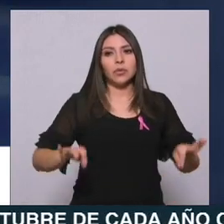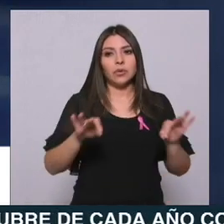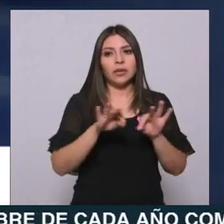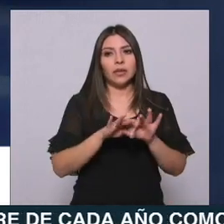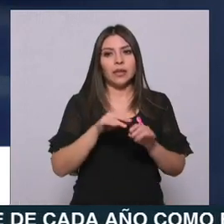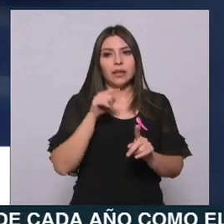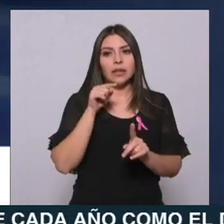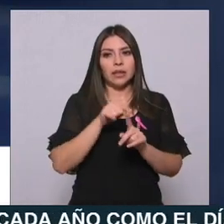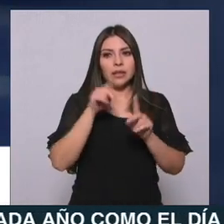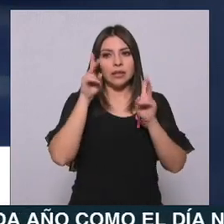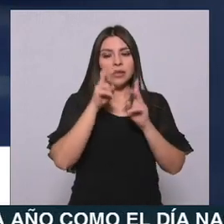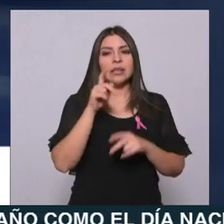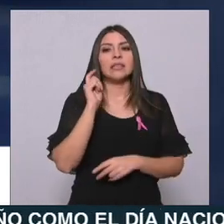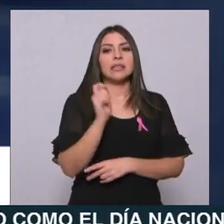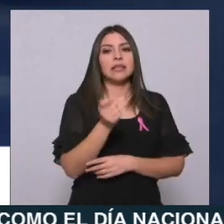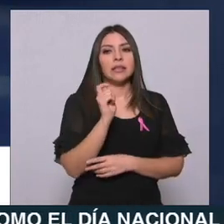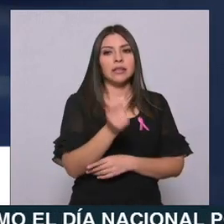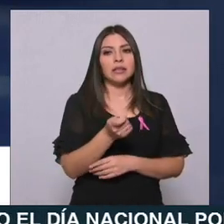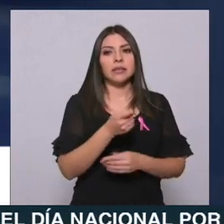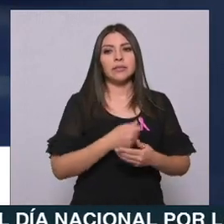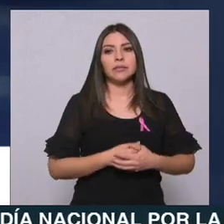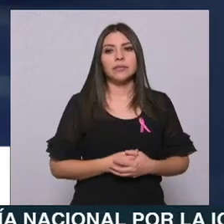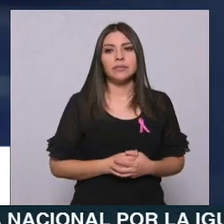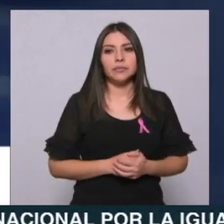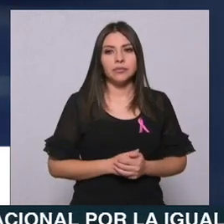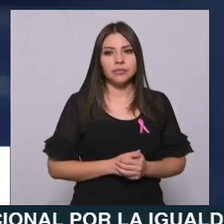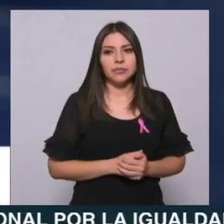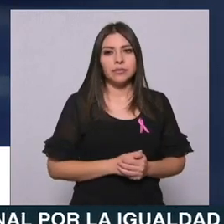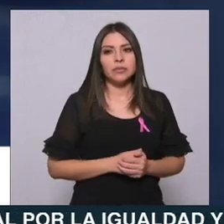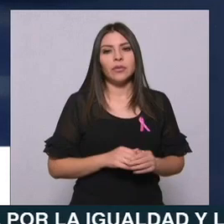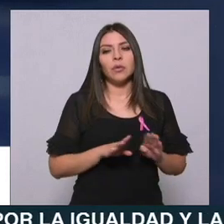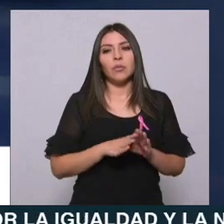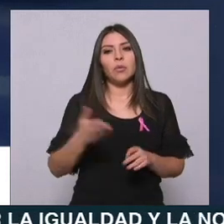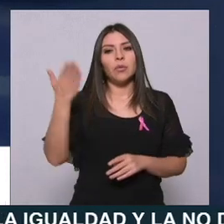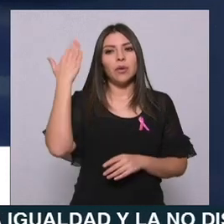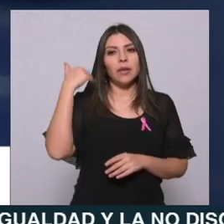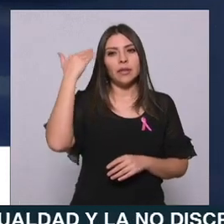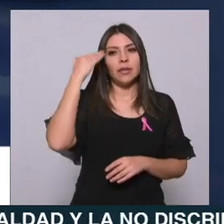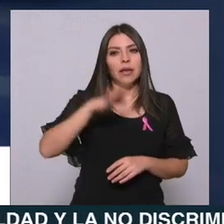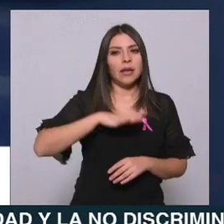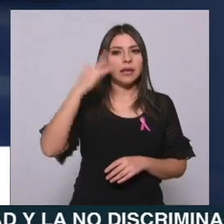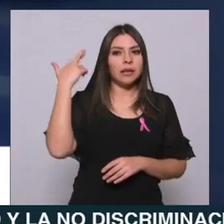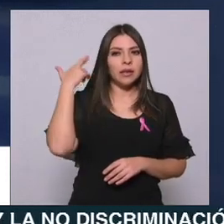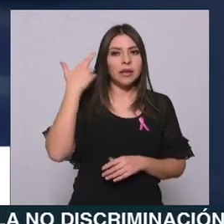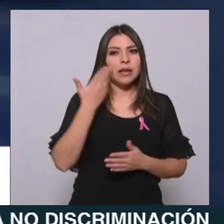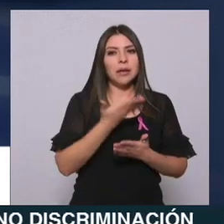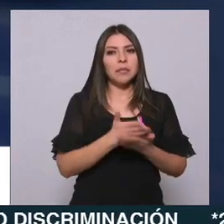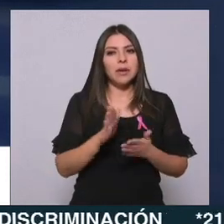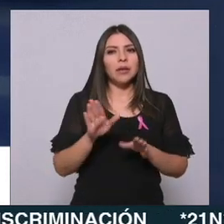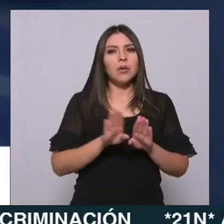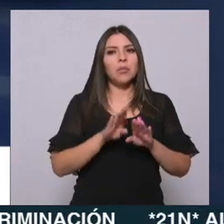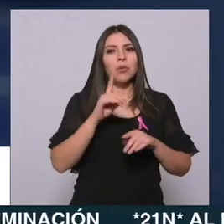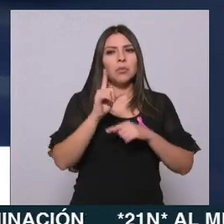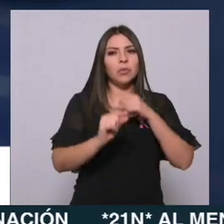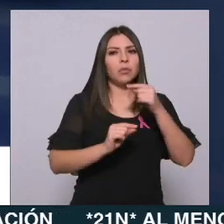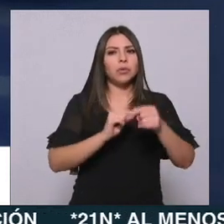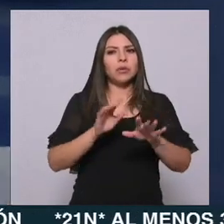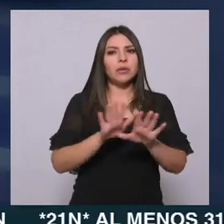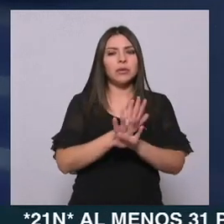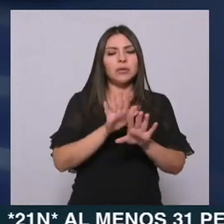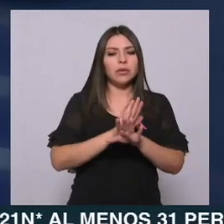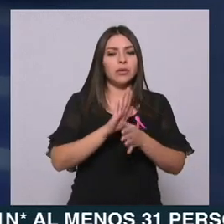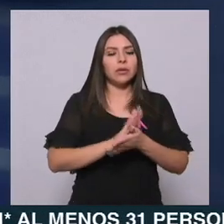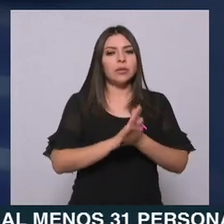que significó el mundo virreinal y de cómo se fue engarzando este